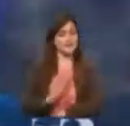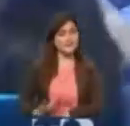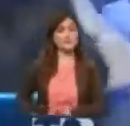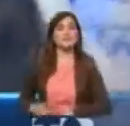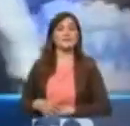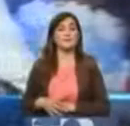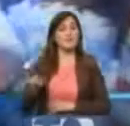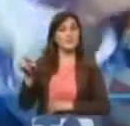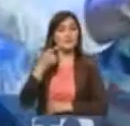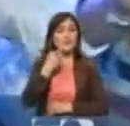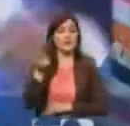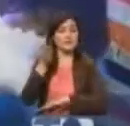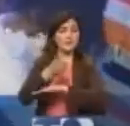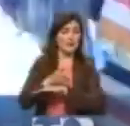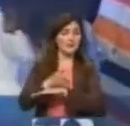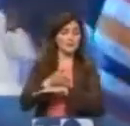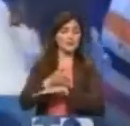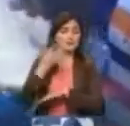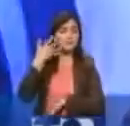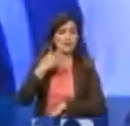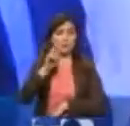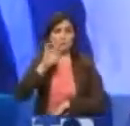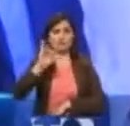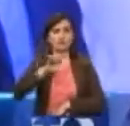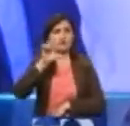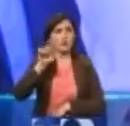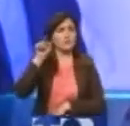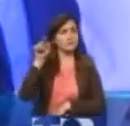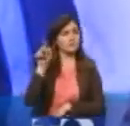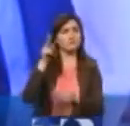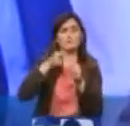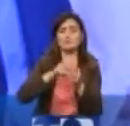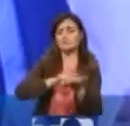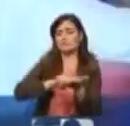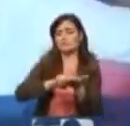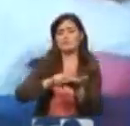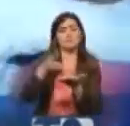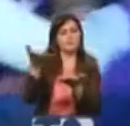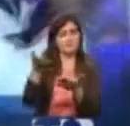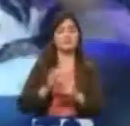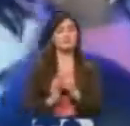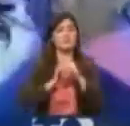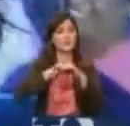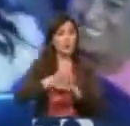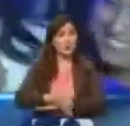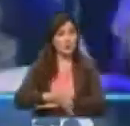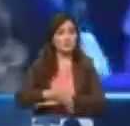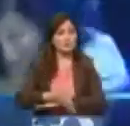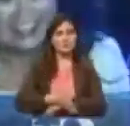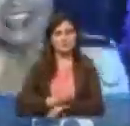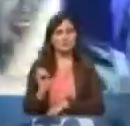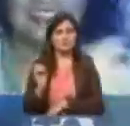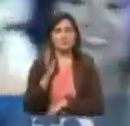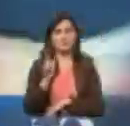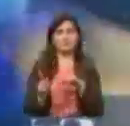Glass. Y es que, como lo había anunciado ya, este 25 de julio él solo asistiría a la sesión popular. Pero pocos minutos después, repentinamente